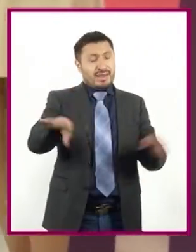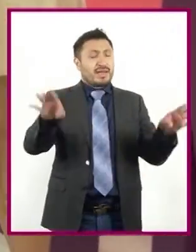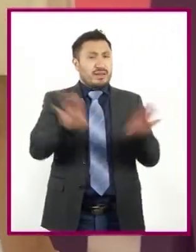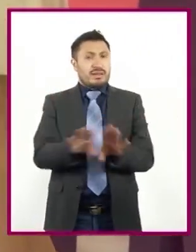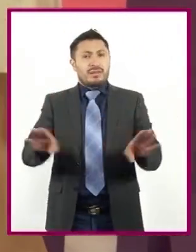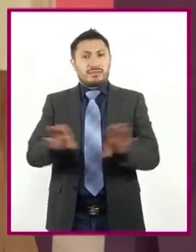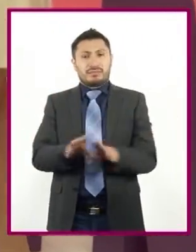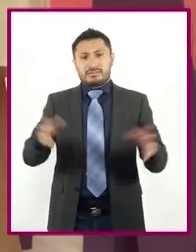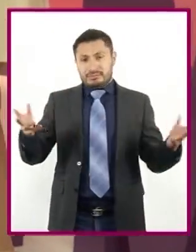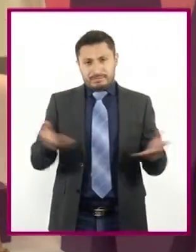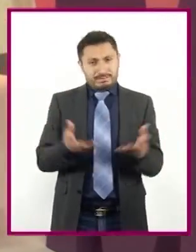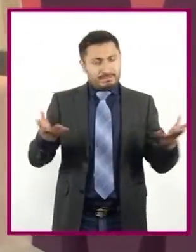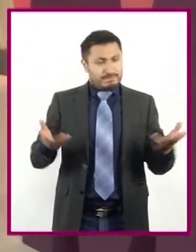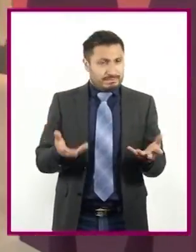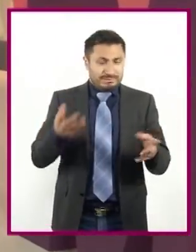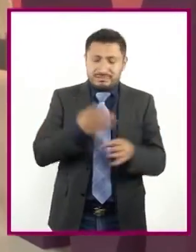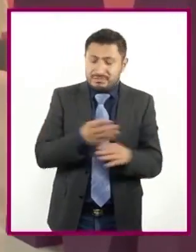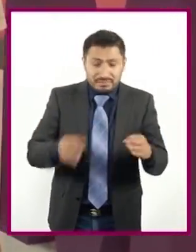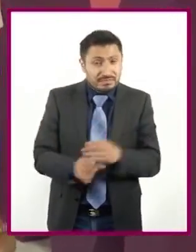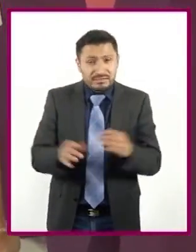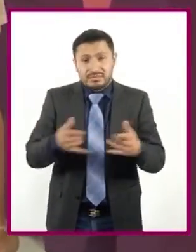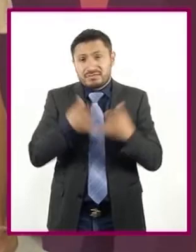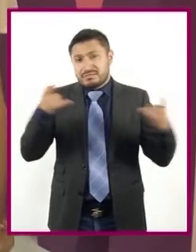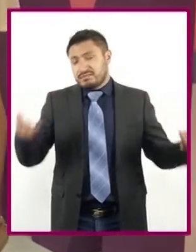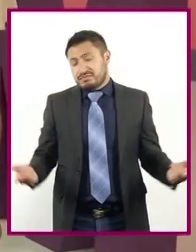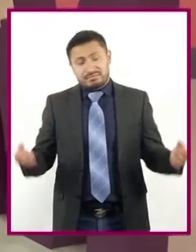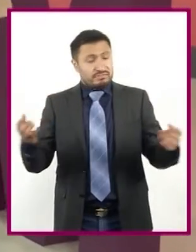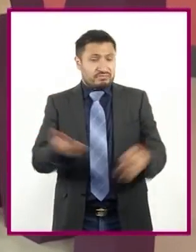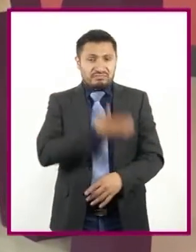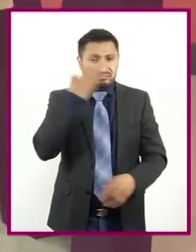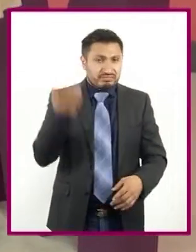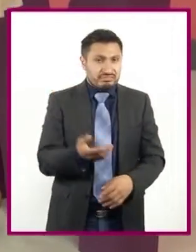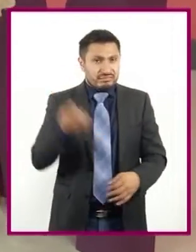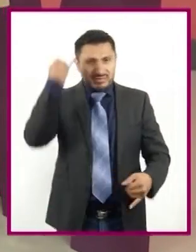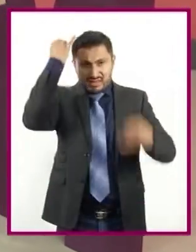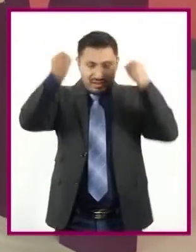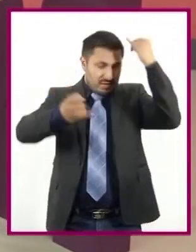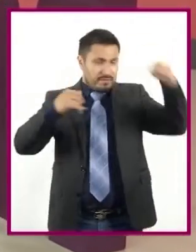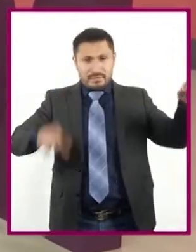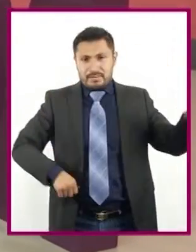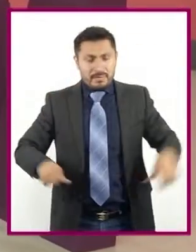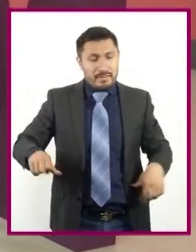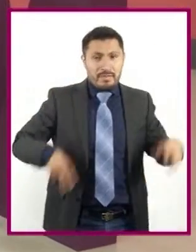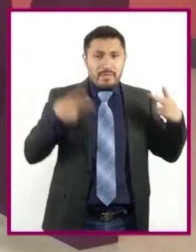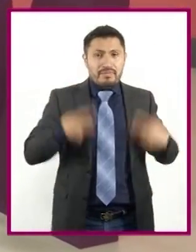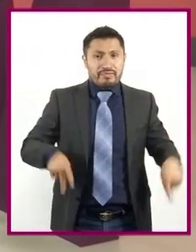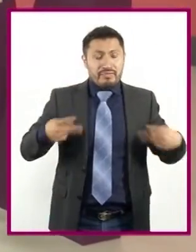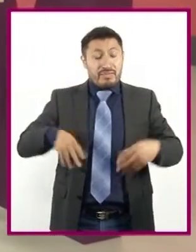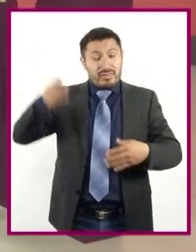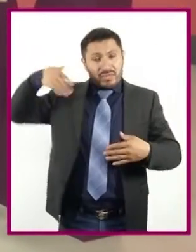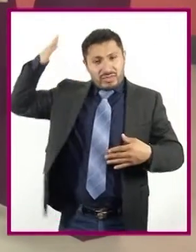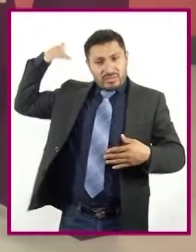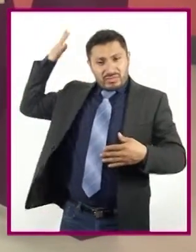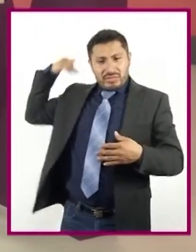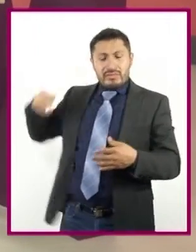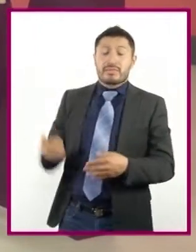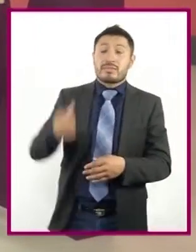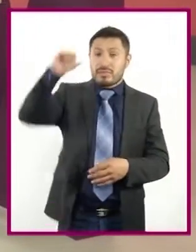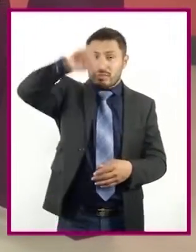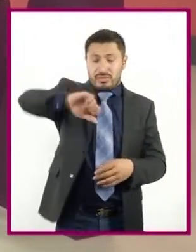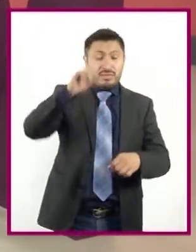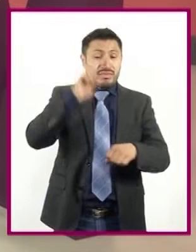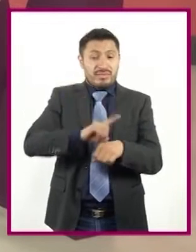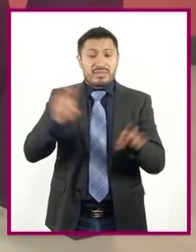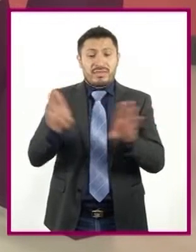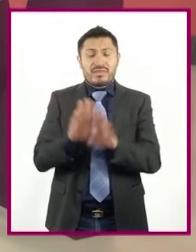referencia a hechos históricos, costumbres, supersticiones, actividades o personajes célebres de esa época. Hoy en día es